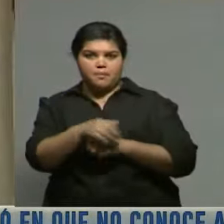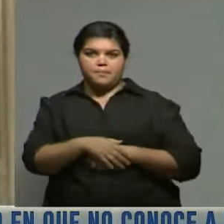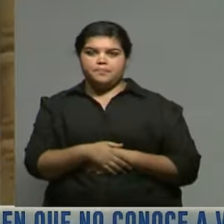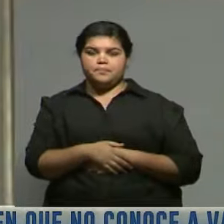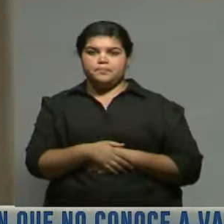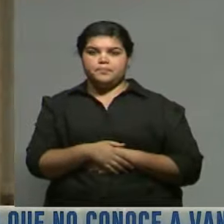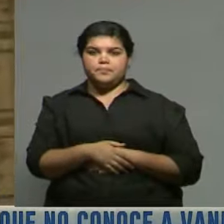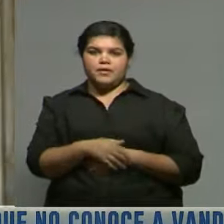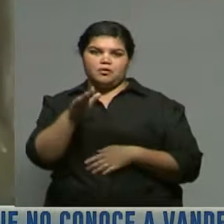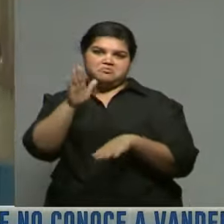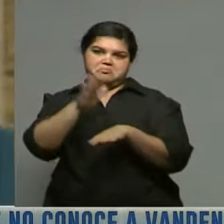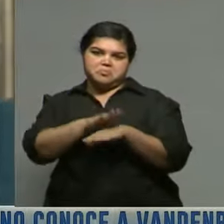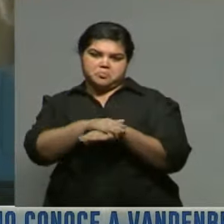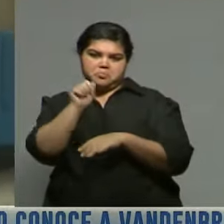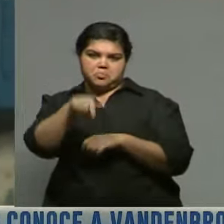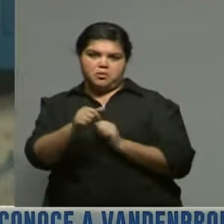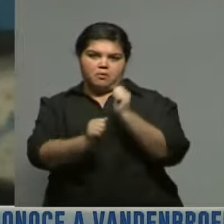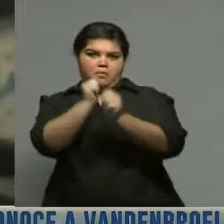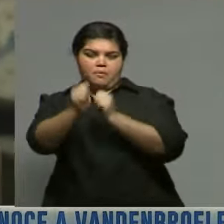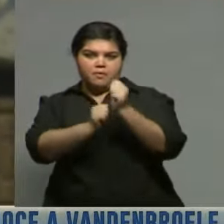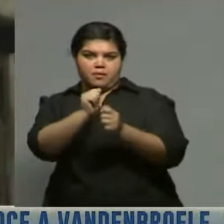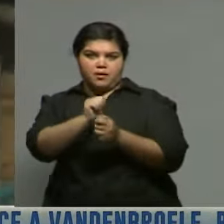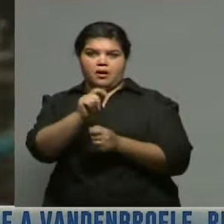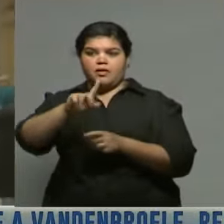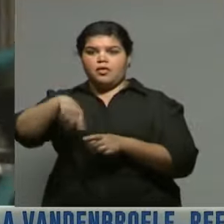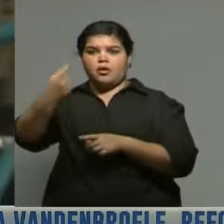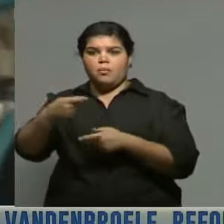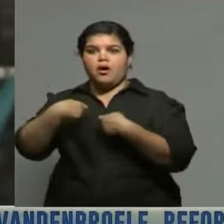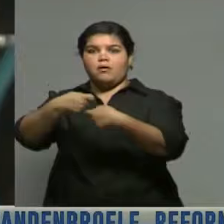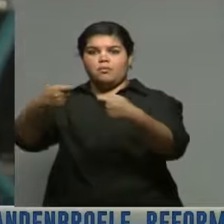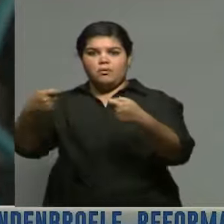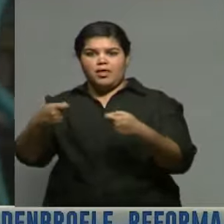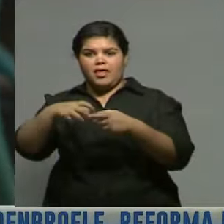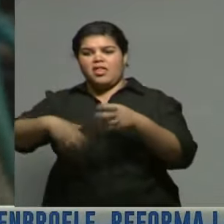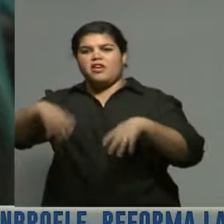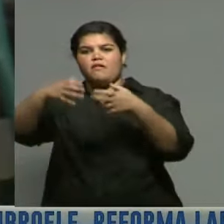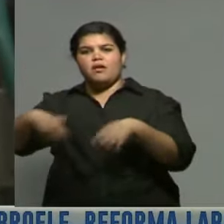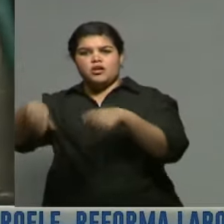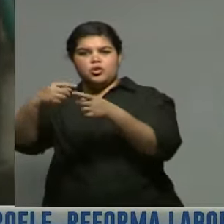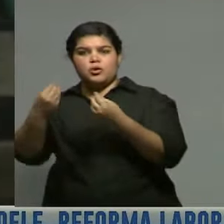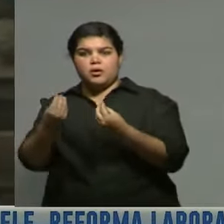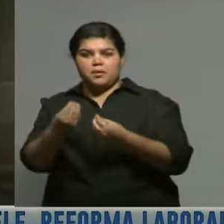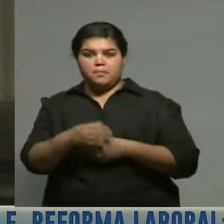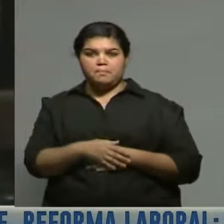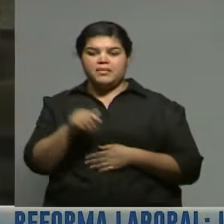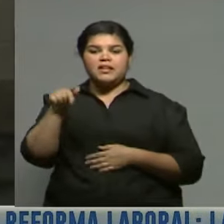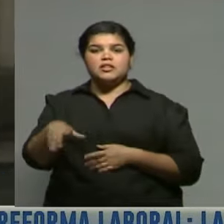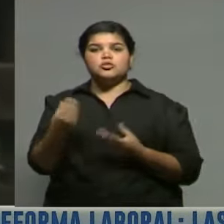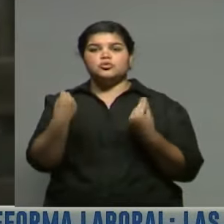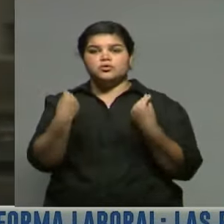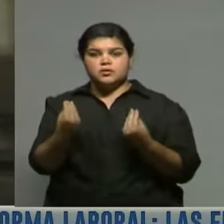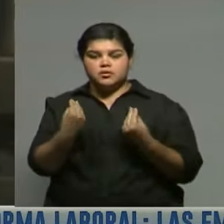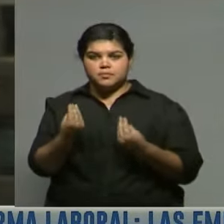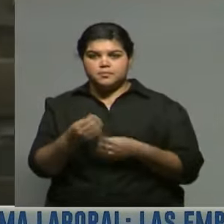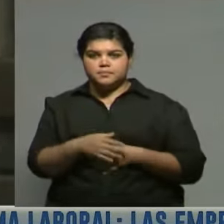o trasladista, que le llamamos, y siguiendo por el fraccionador. Uh-huh. Esto va a traer aparejado